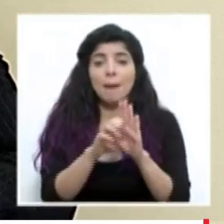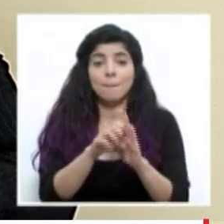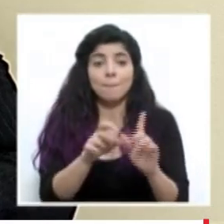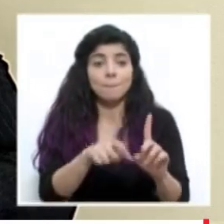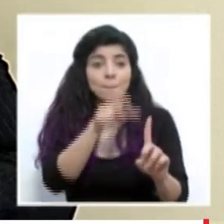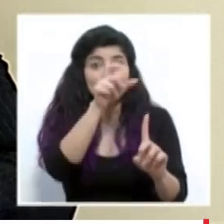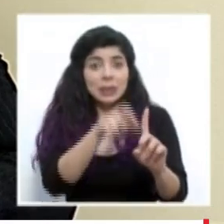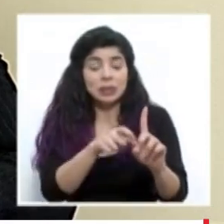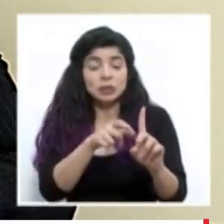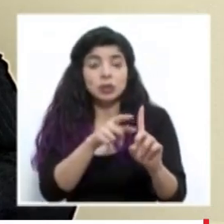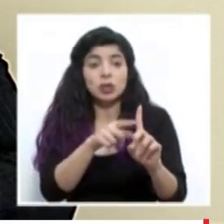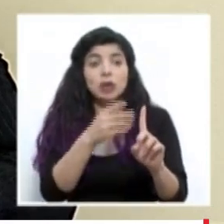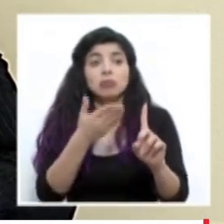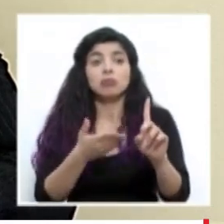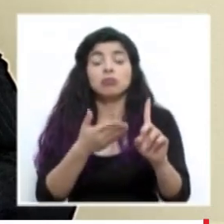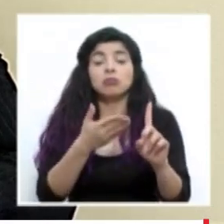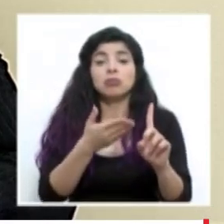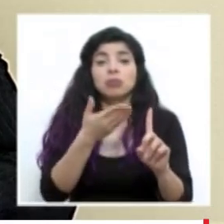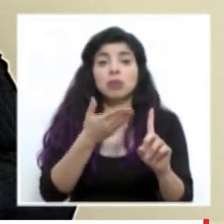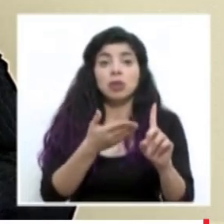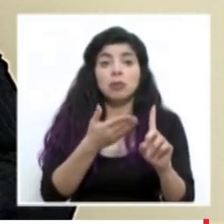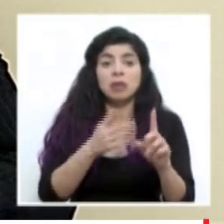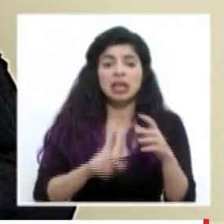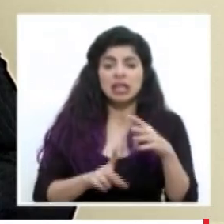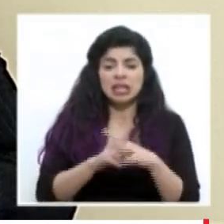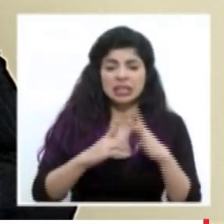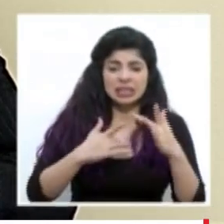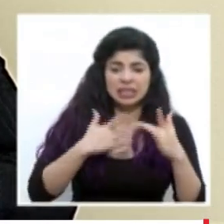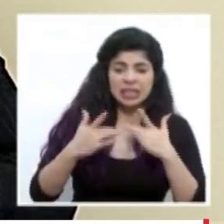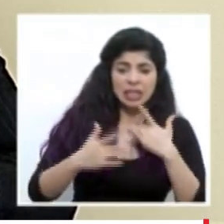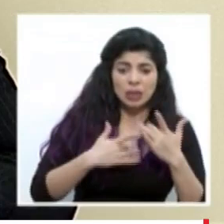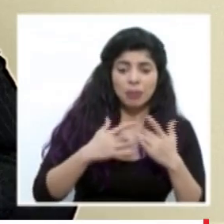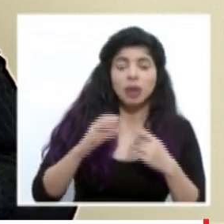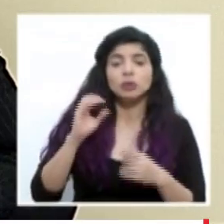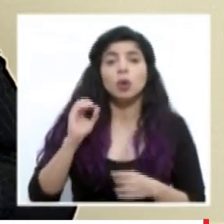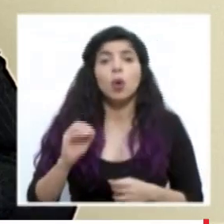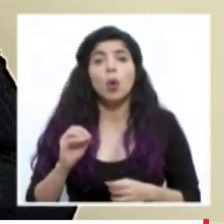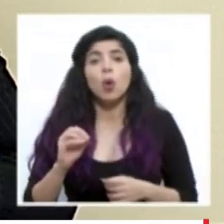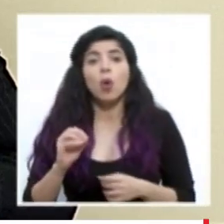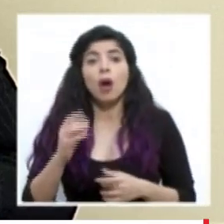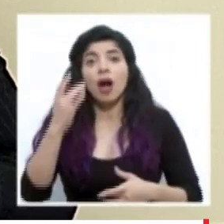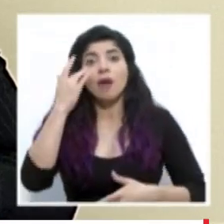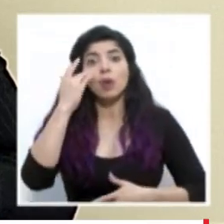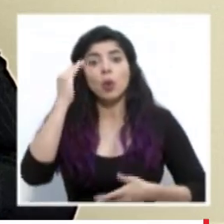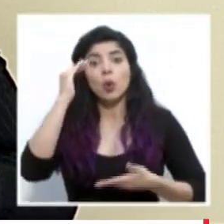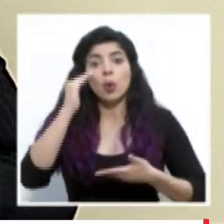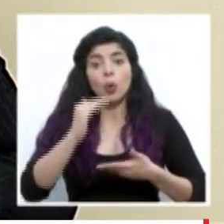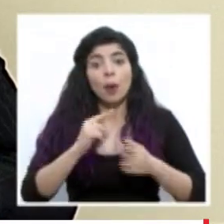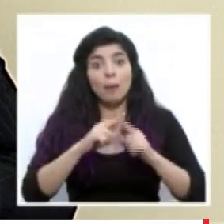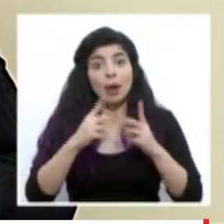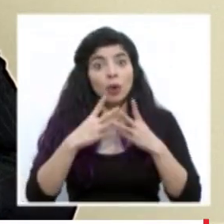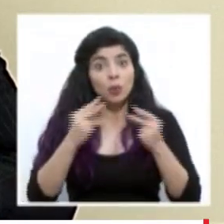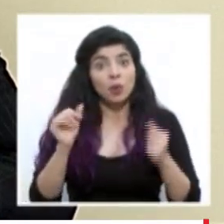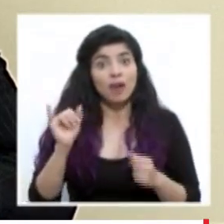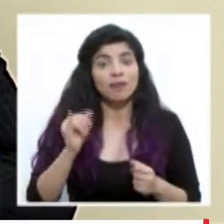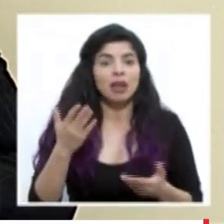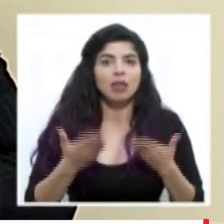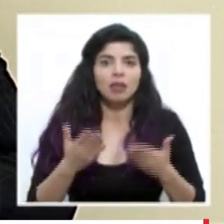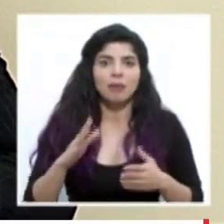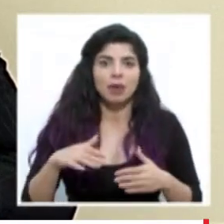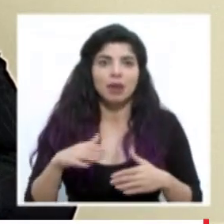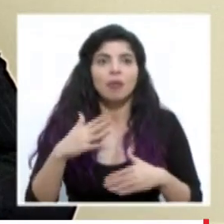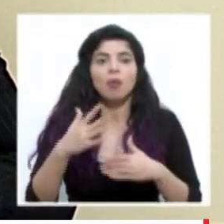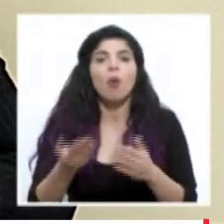persona puede eventualmente tener síntomas o tal vez que redujo su cuadro, pero no superó del todo la infección, pudo haber tenido